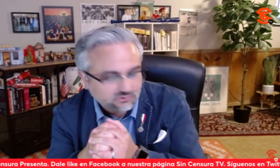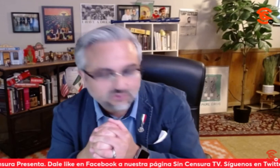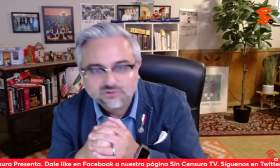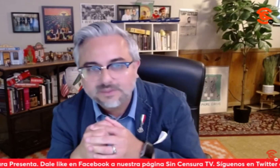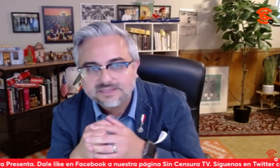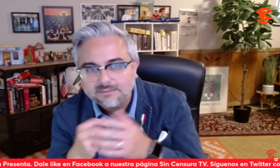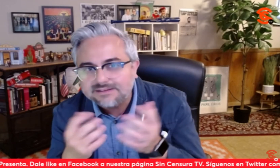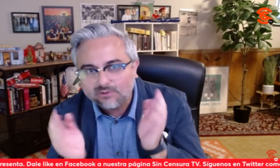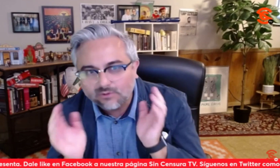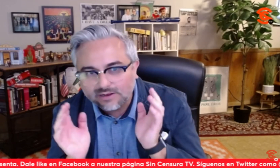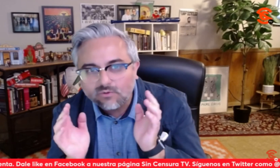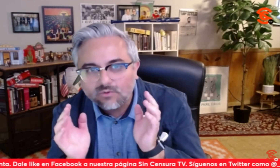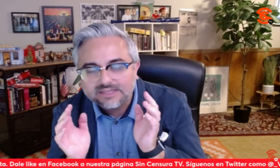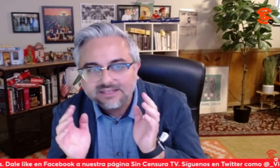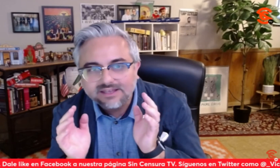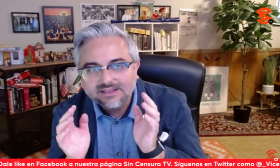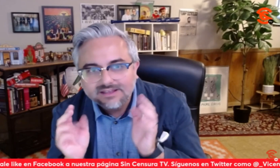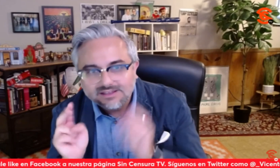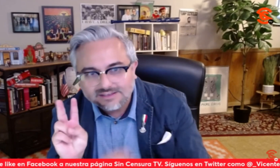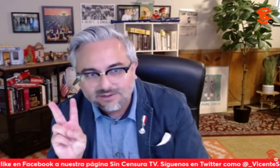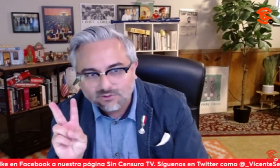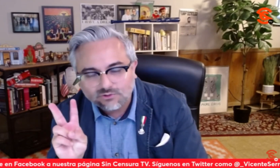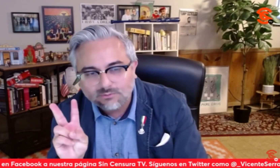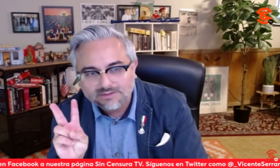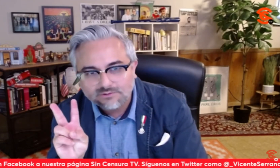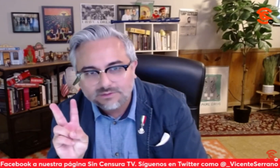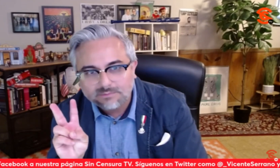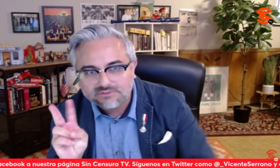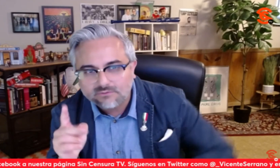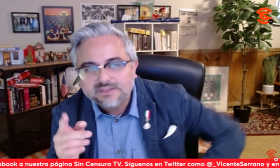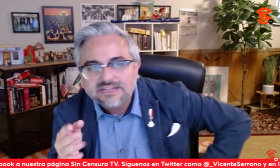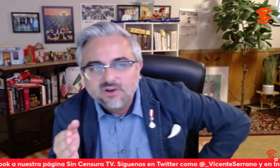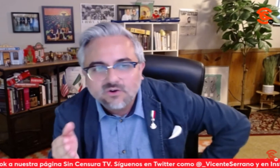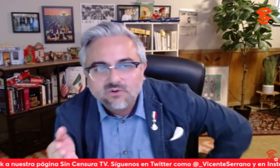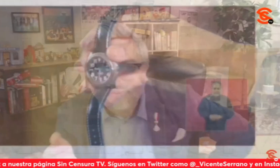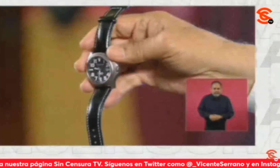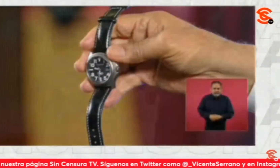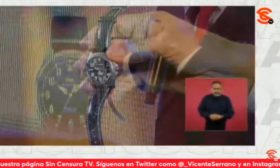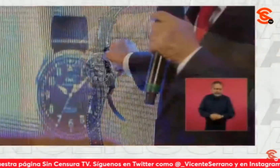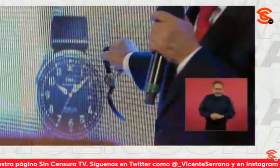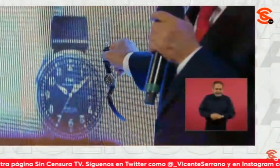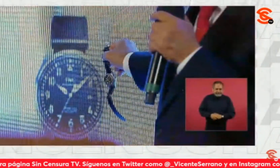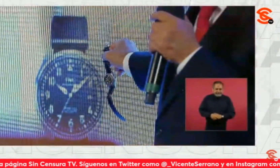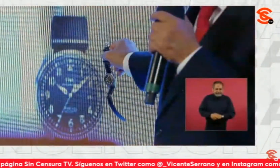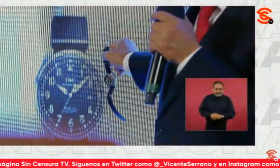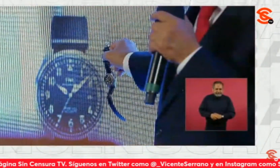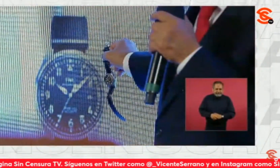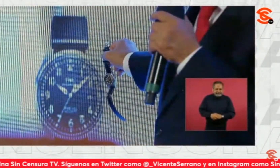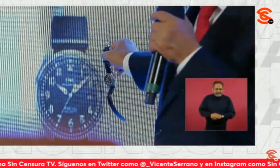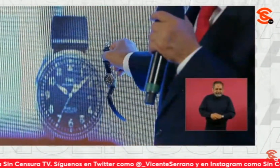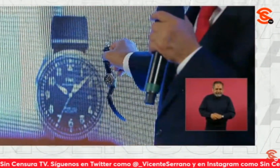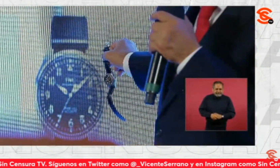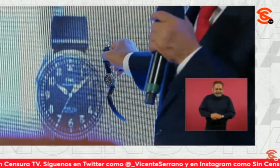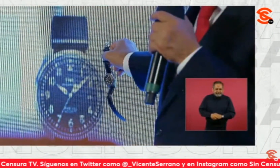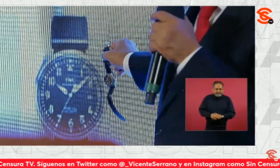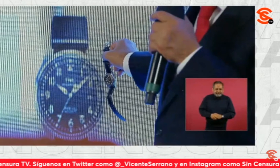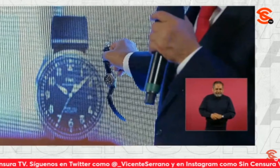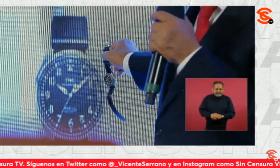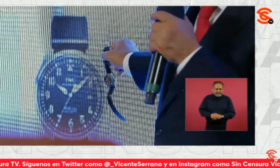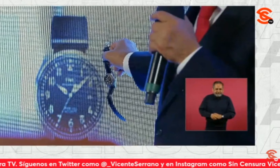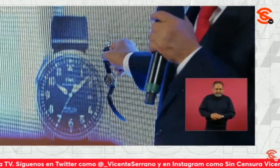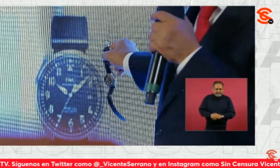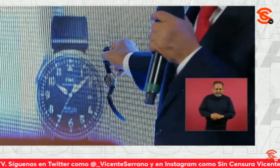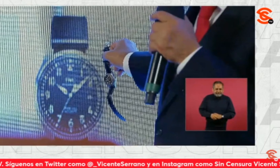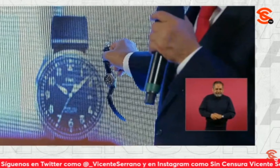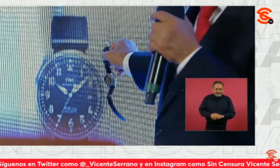le costó 120,000, que se lo regaló un cuate y que le costó nomás 2,000 pesos. Al final dio a conocer, ahí le está poniendo don David, la marca